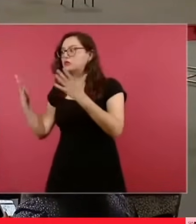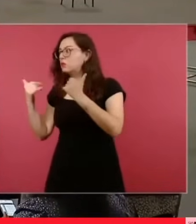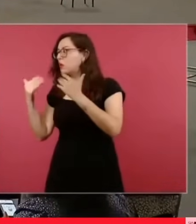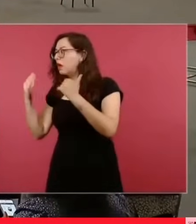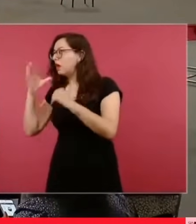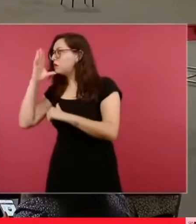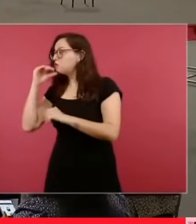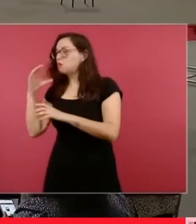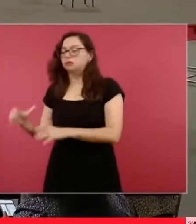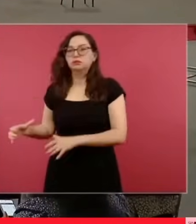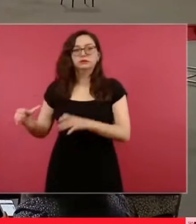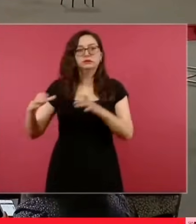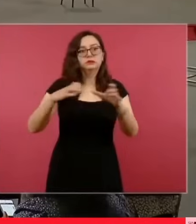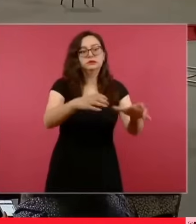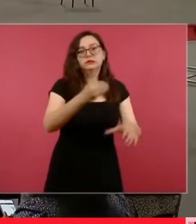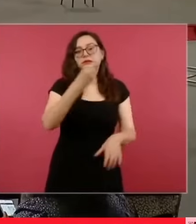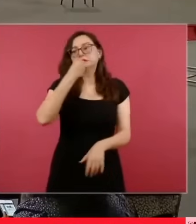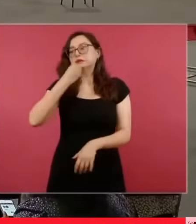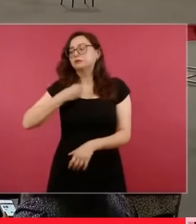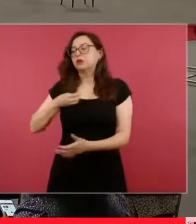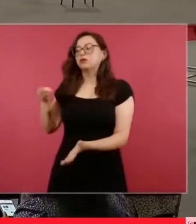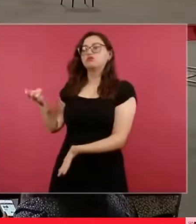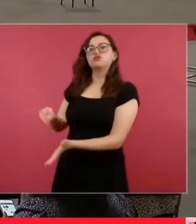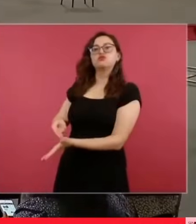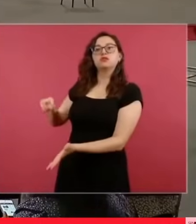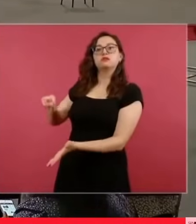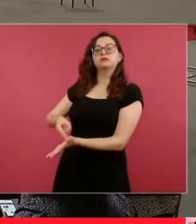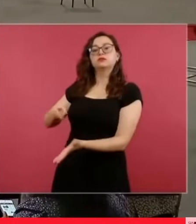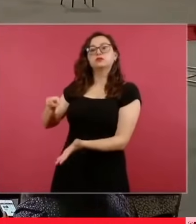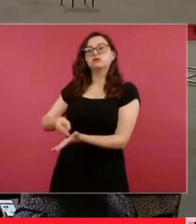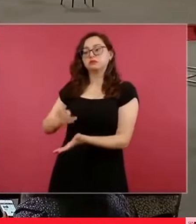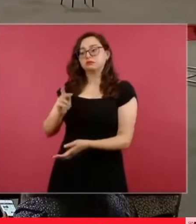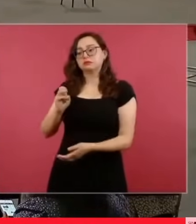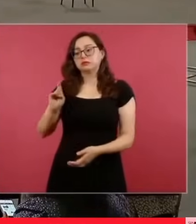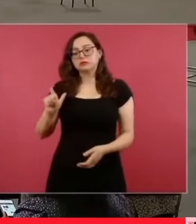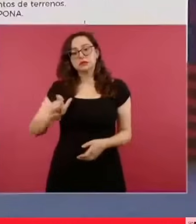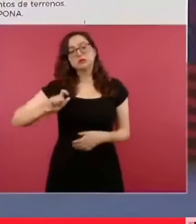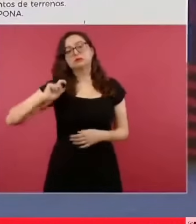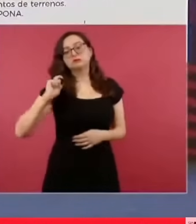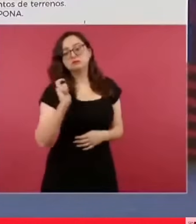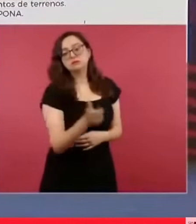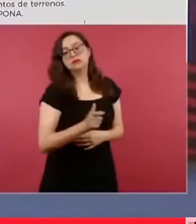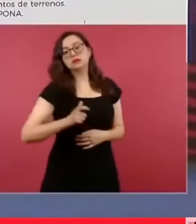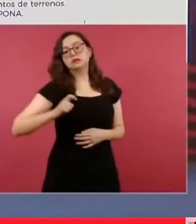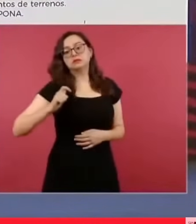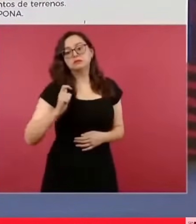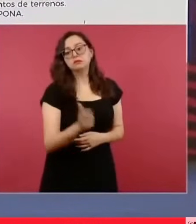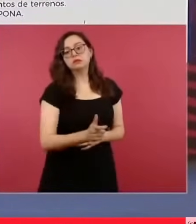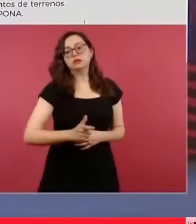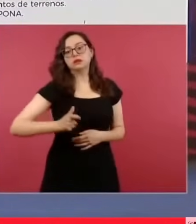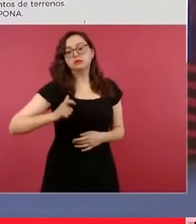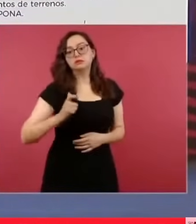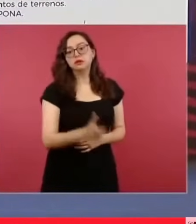millones de pesos de multas y penalizaciones por no poder cumplir con el volumen que no